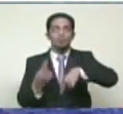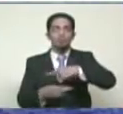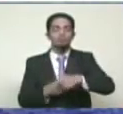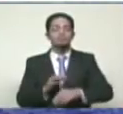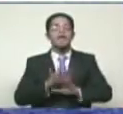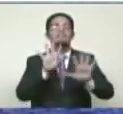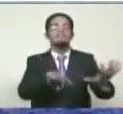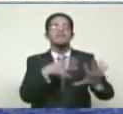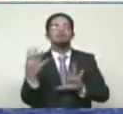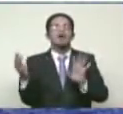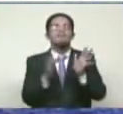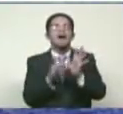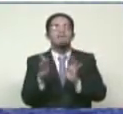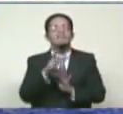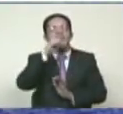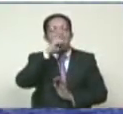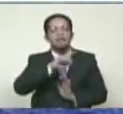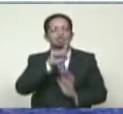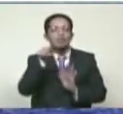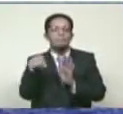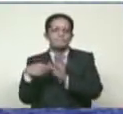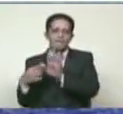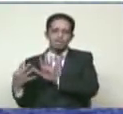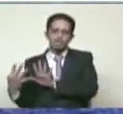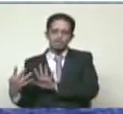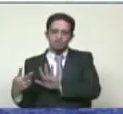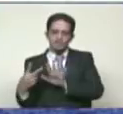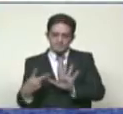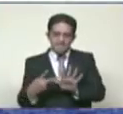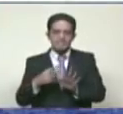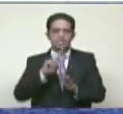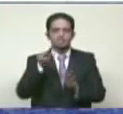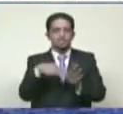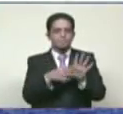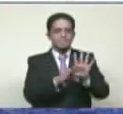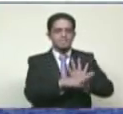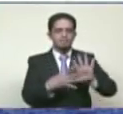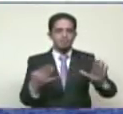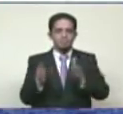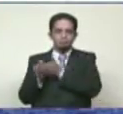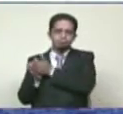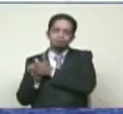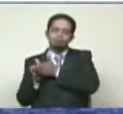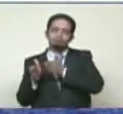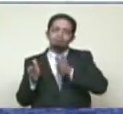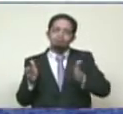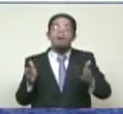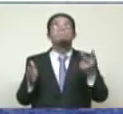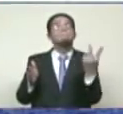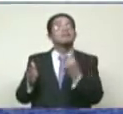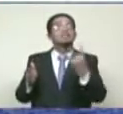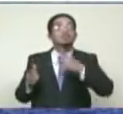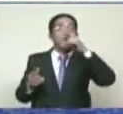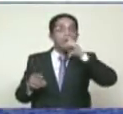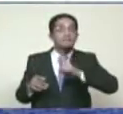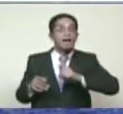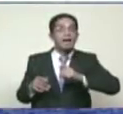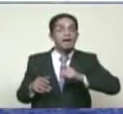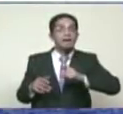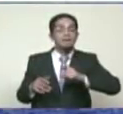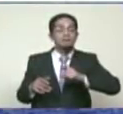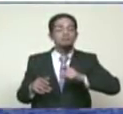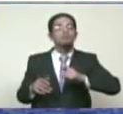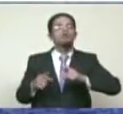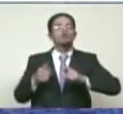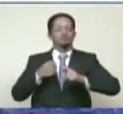19 de abril 97, 19 de abril 2019, 22 años después de esa decisión, puedo